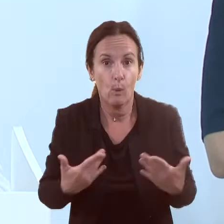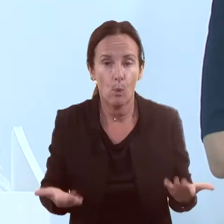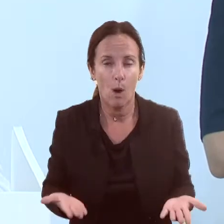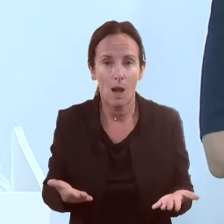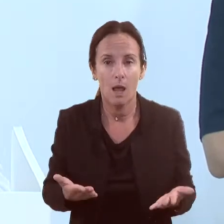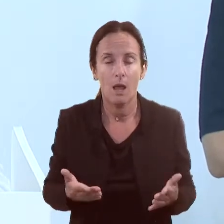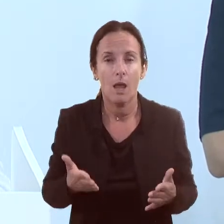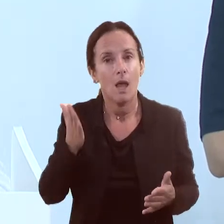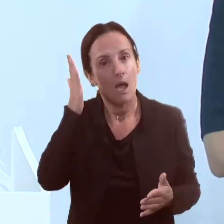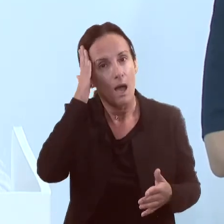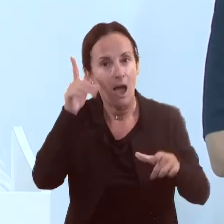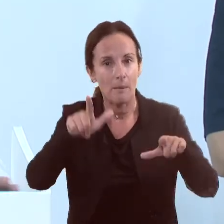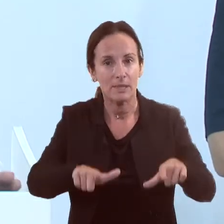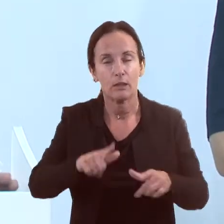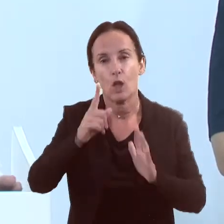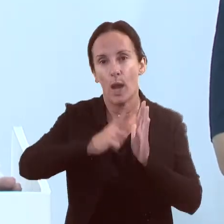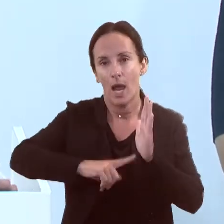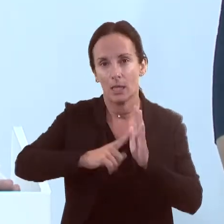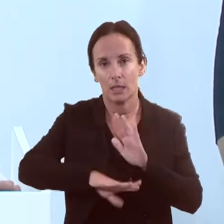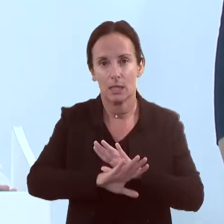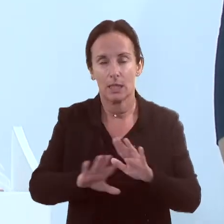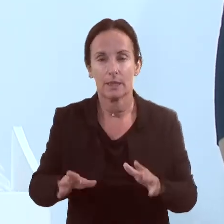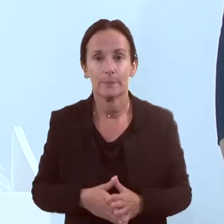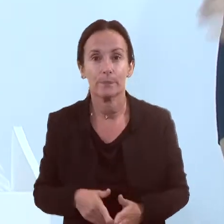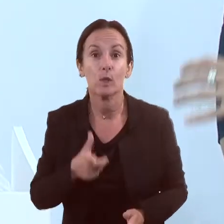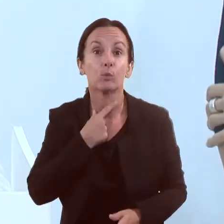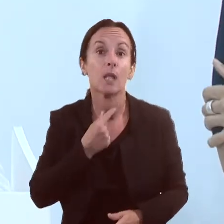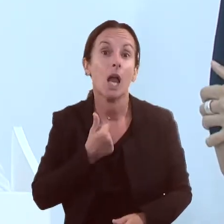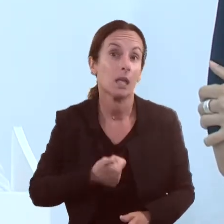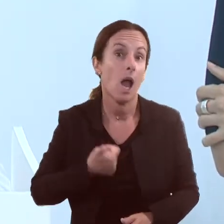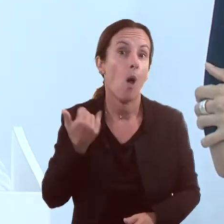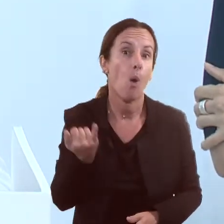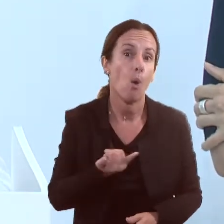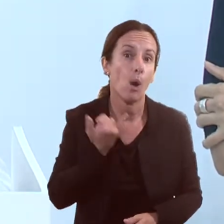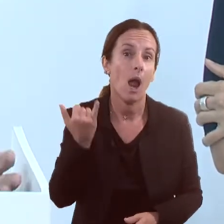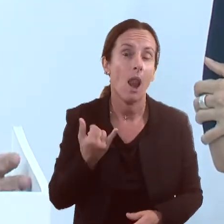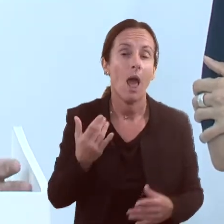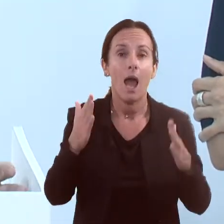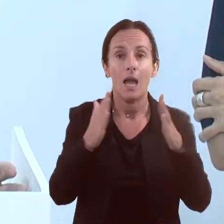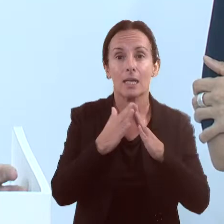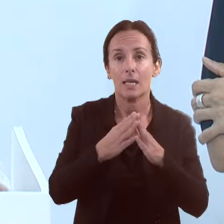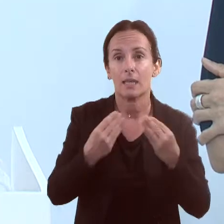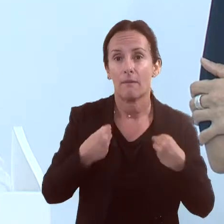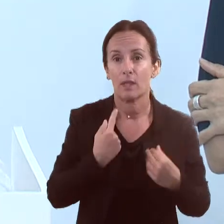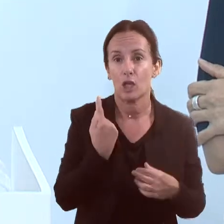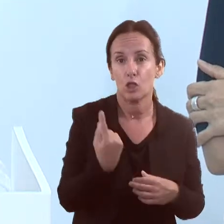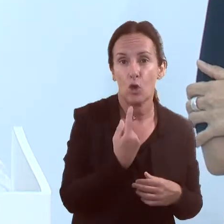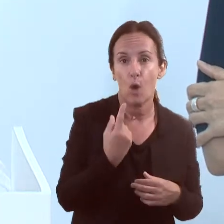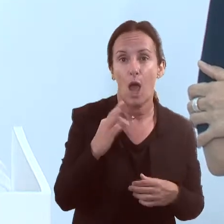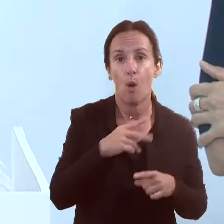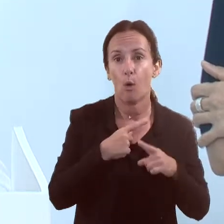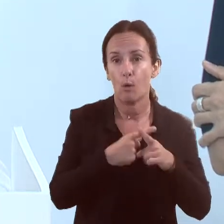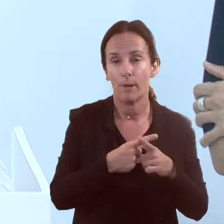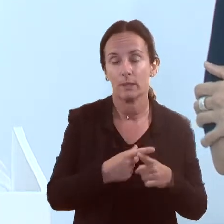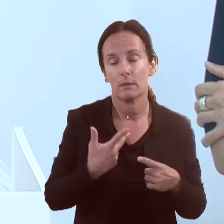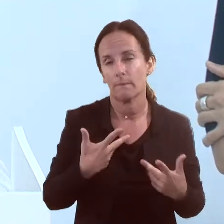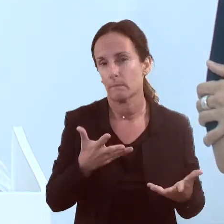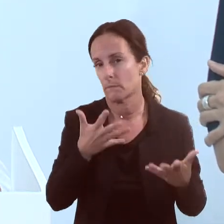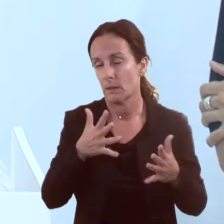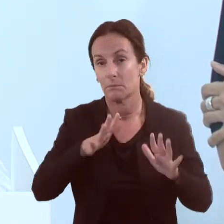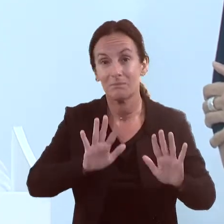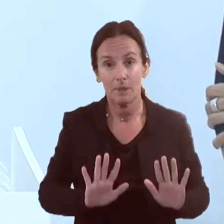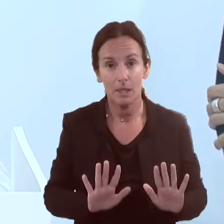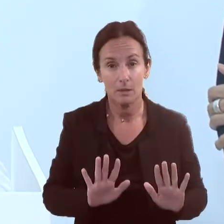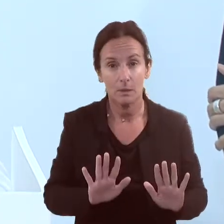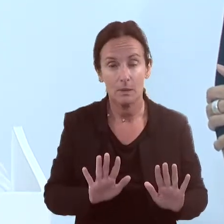una habitación. ¿Nos gustaría que pudieran acceder a una vivienda individual o compartida? Pues nos encantaría, pero